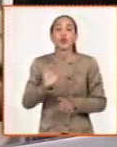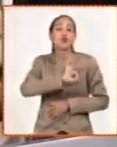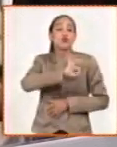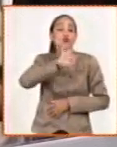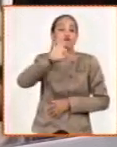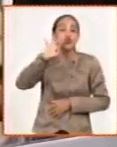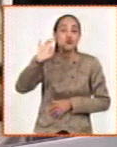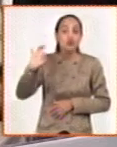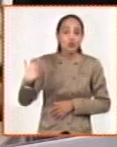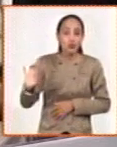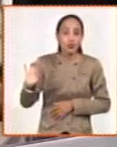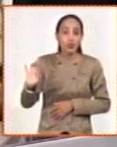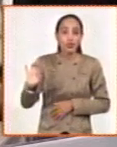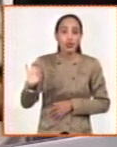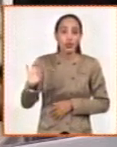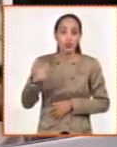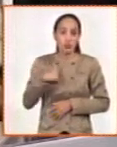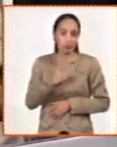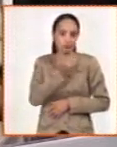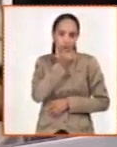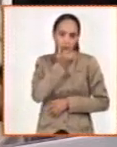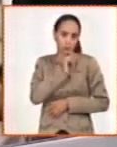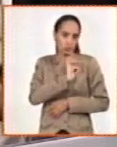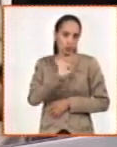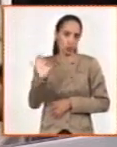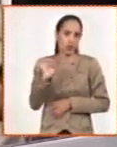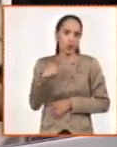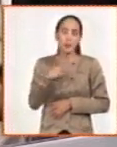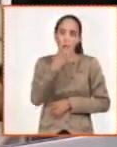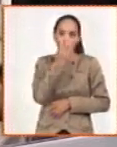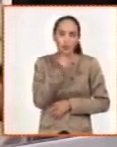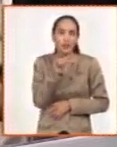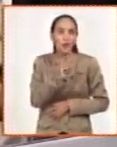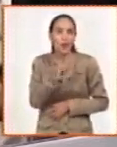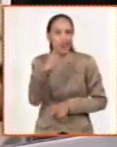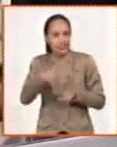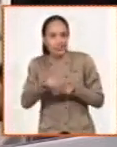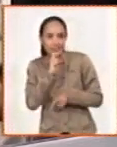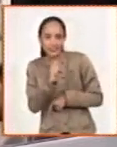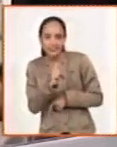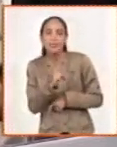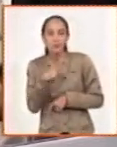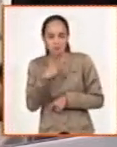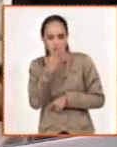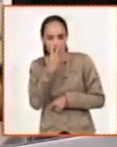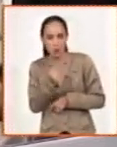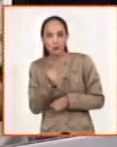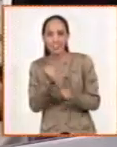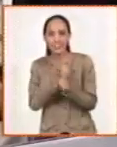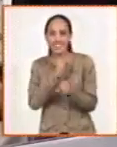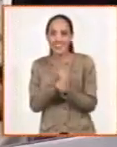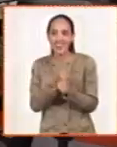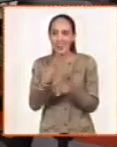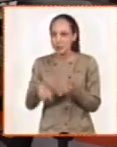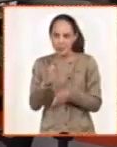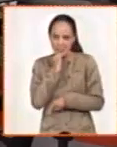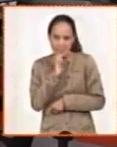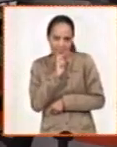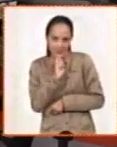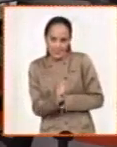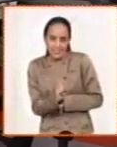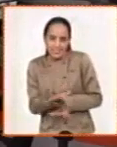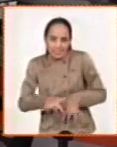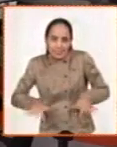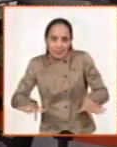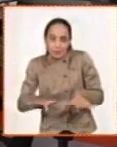estuve equivocado. A mí me gustan los retos. Me gusta trabajar en las condiciones a veces más difíciles. Las crisis